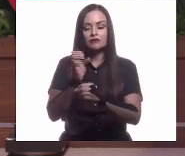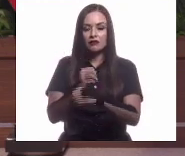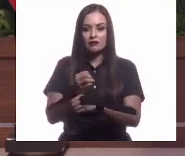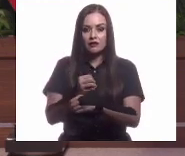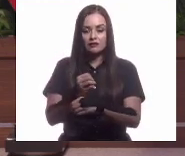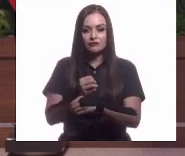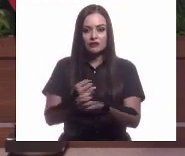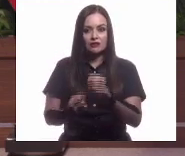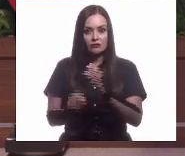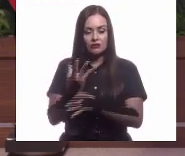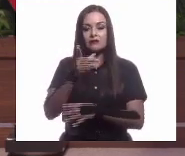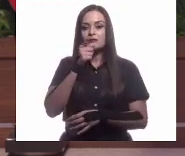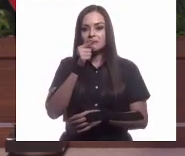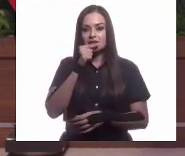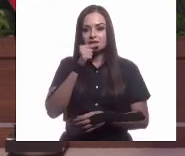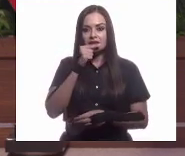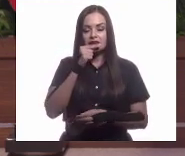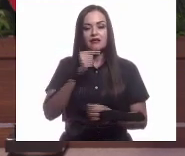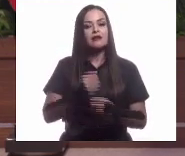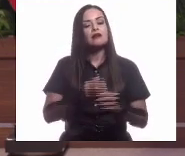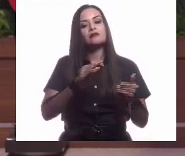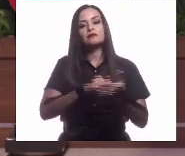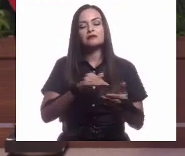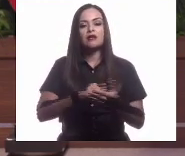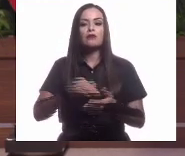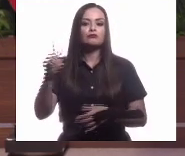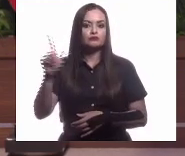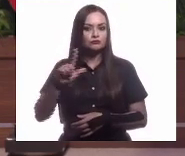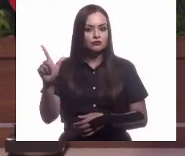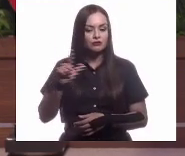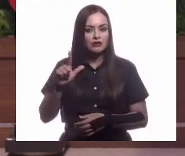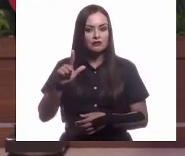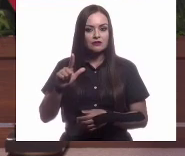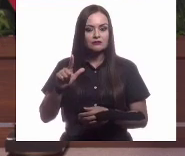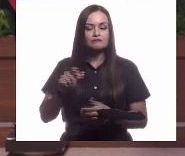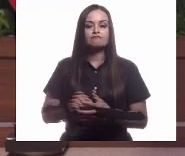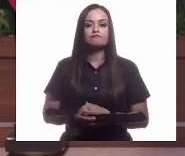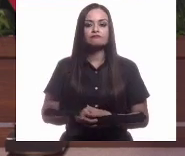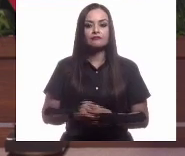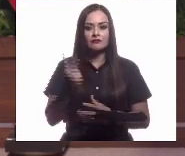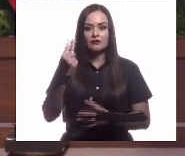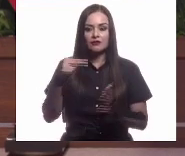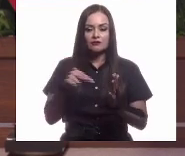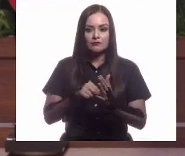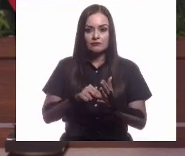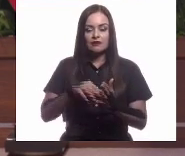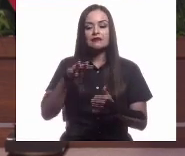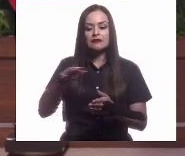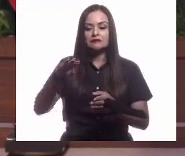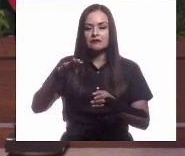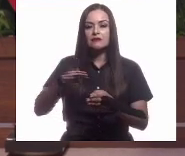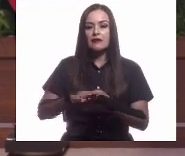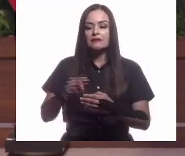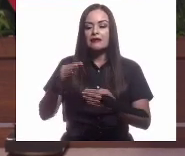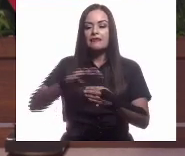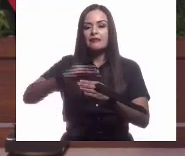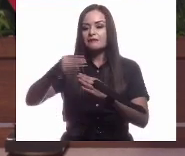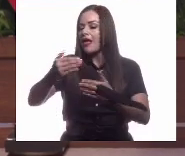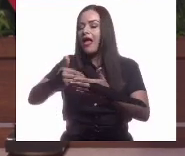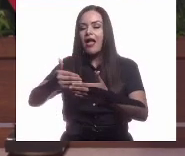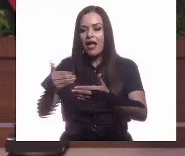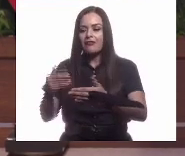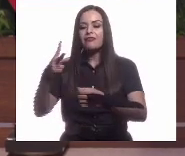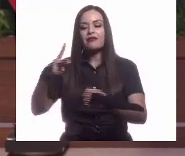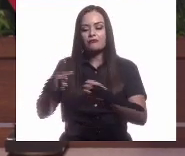Policía Estatal en Los Cabos y Loreto, que serán inauguradas antes de que concluya el año y que van a permitir la